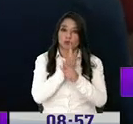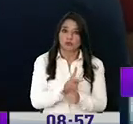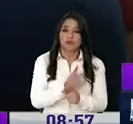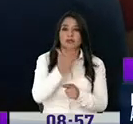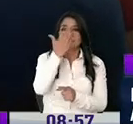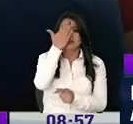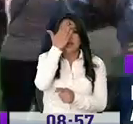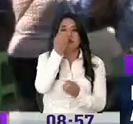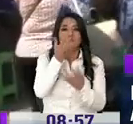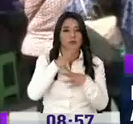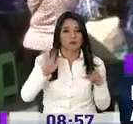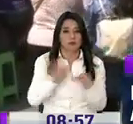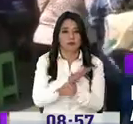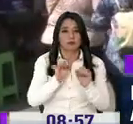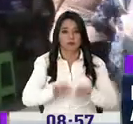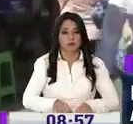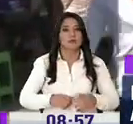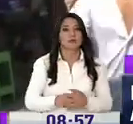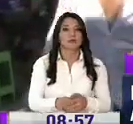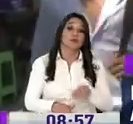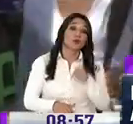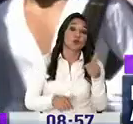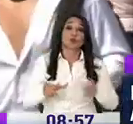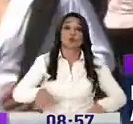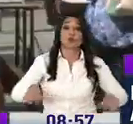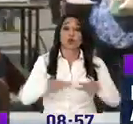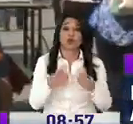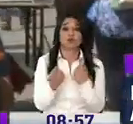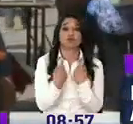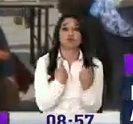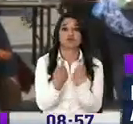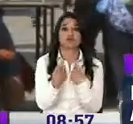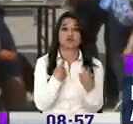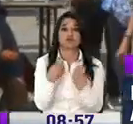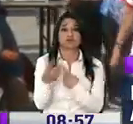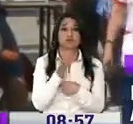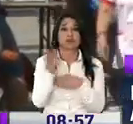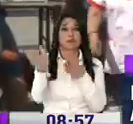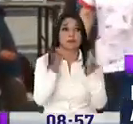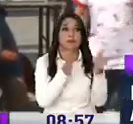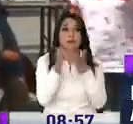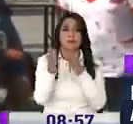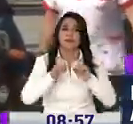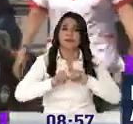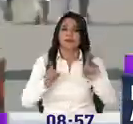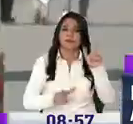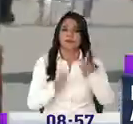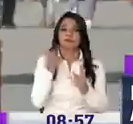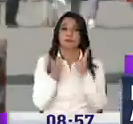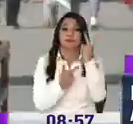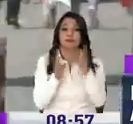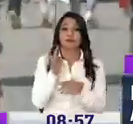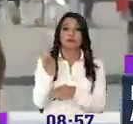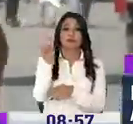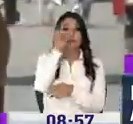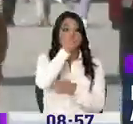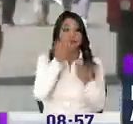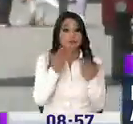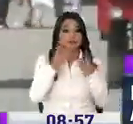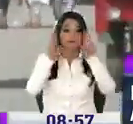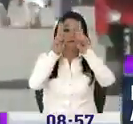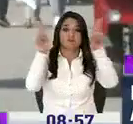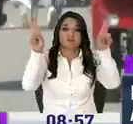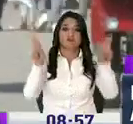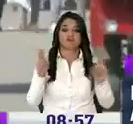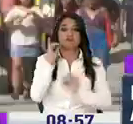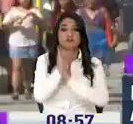para que estén informadas. Otro punto muy transitado, tanto de salida como de ingreso para miles de visitantes, es el puente